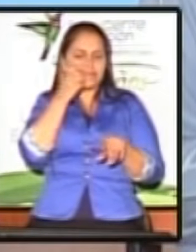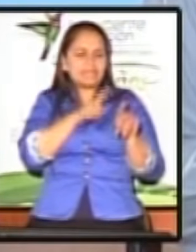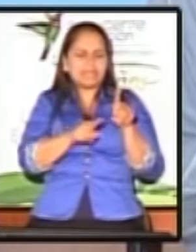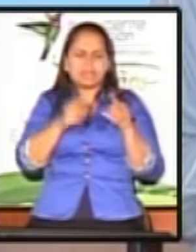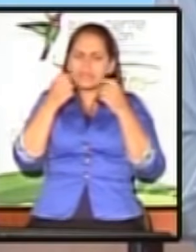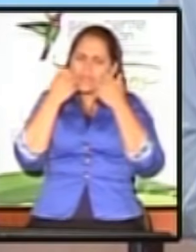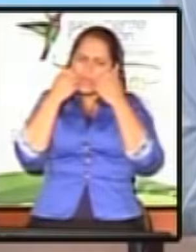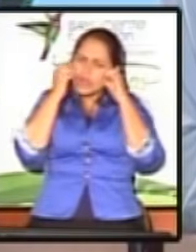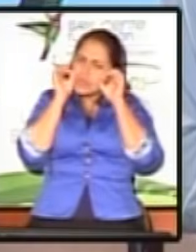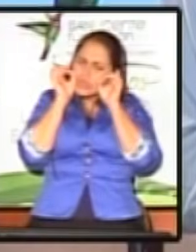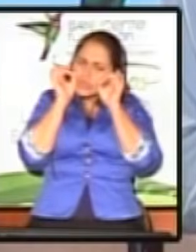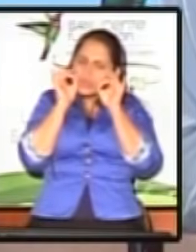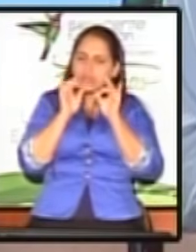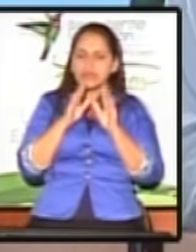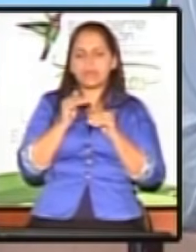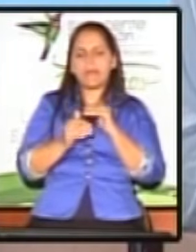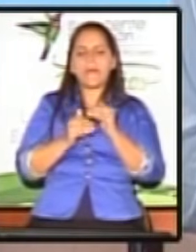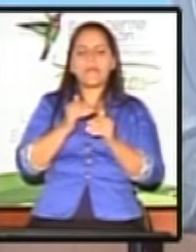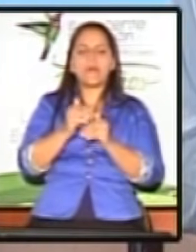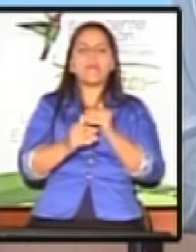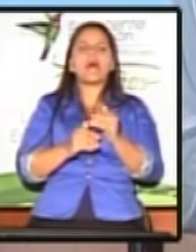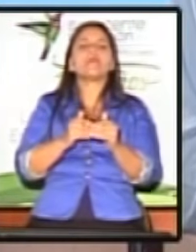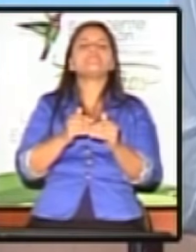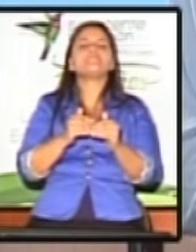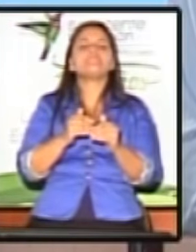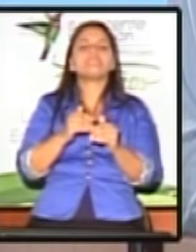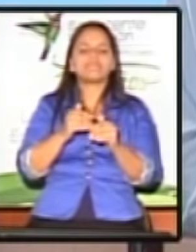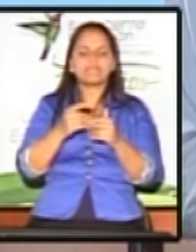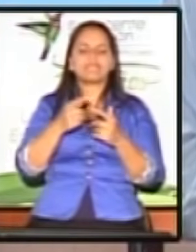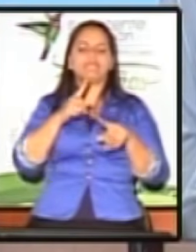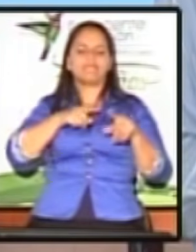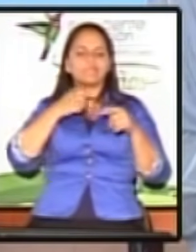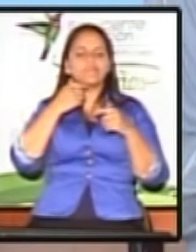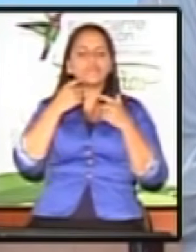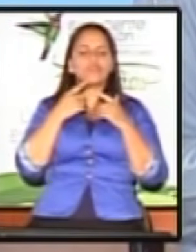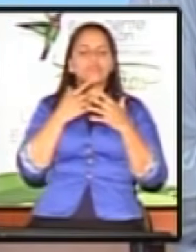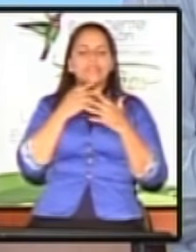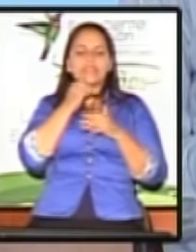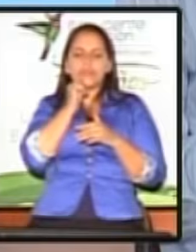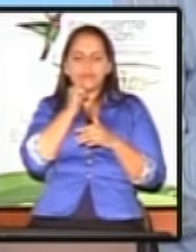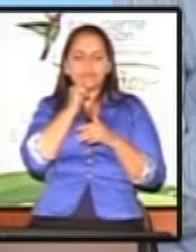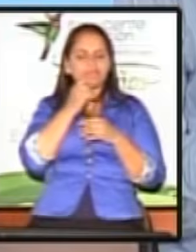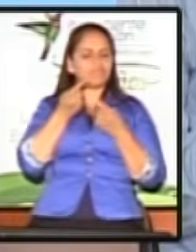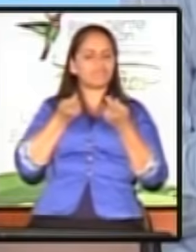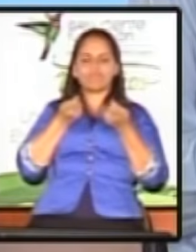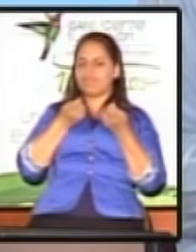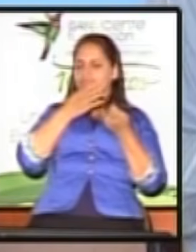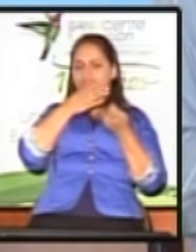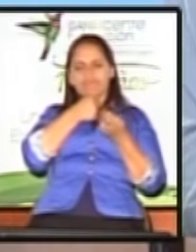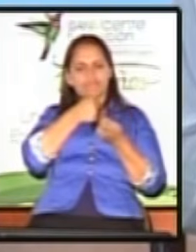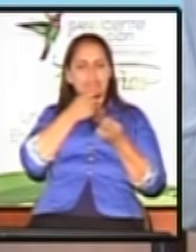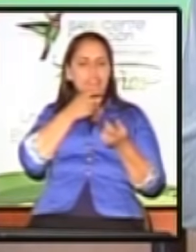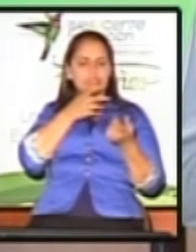excepciones, en progresión, es perder el control de los esfínteres, es perder el control